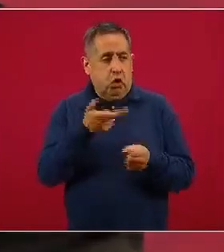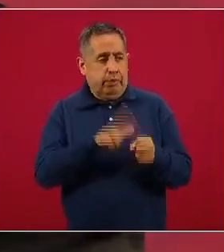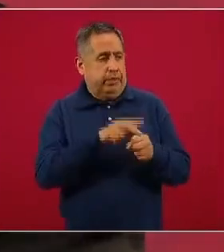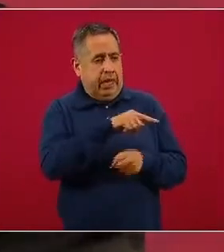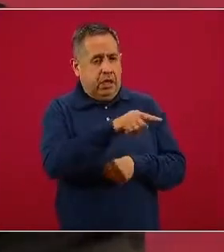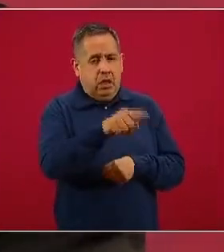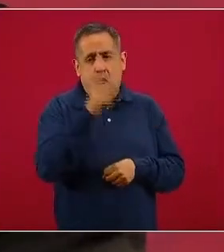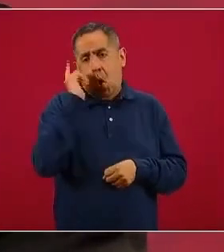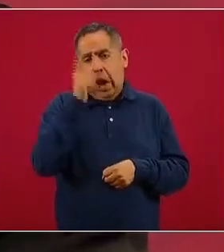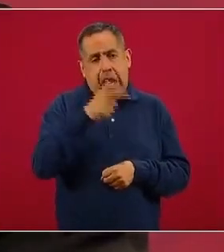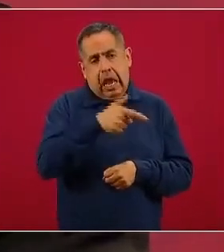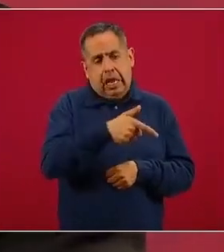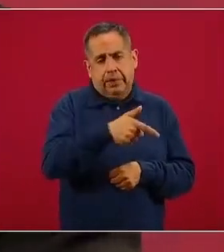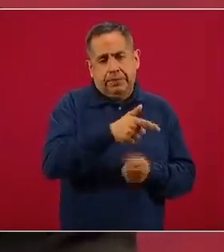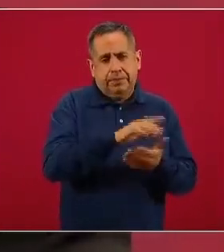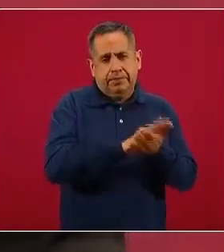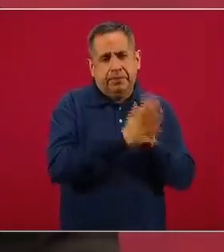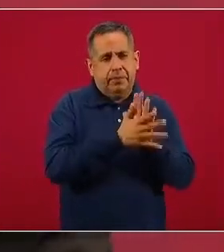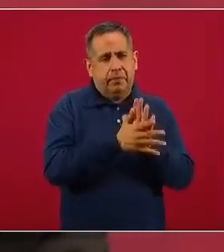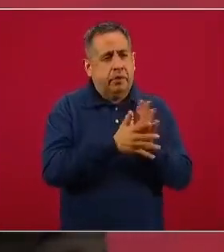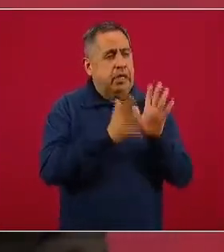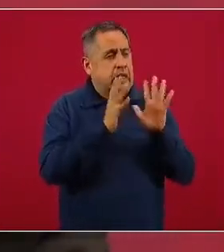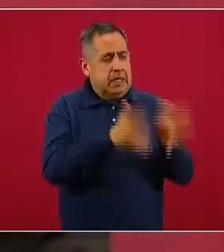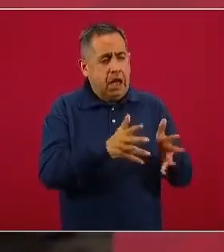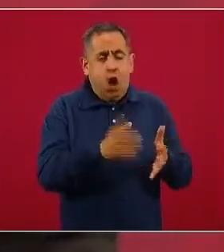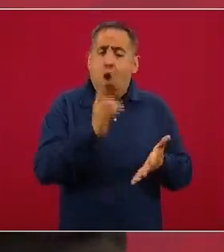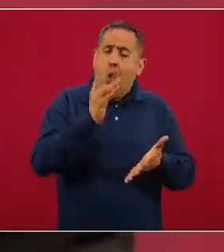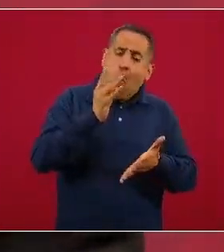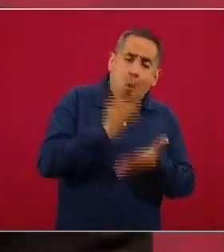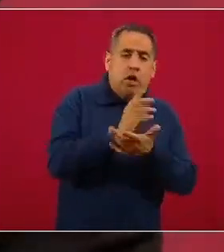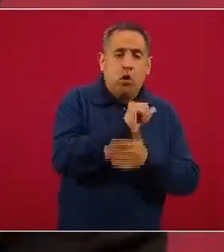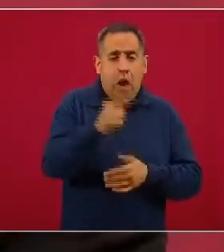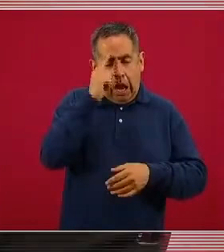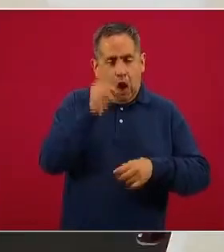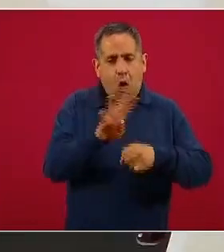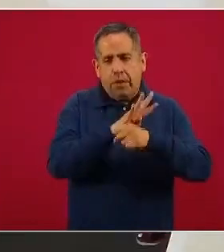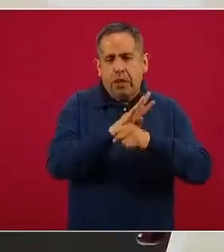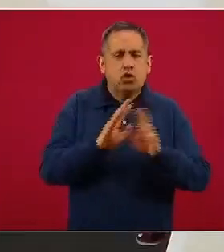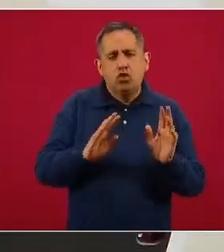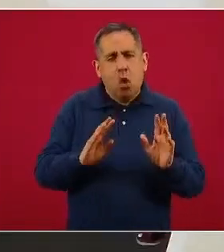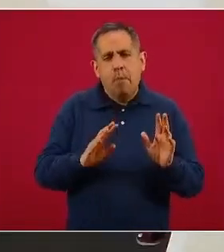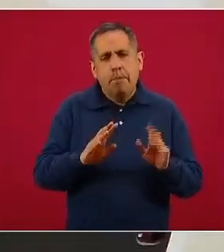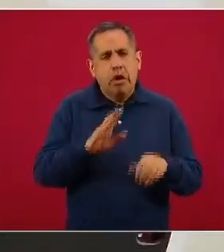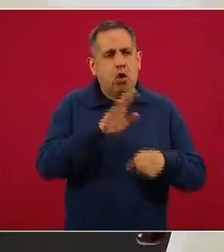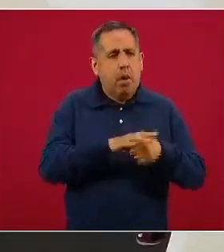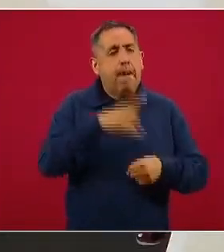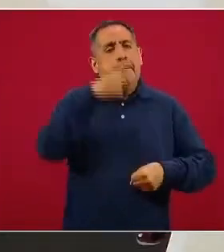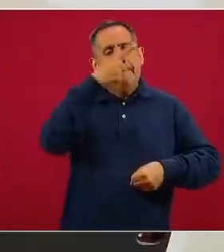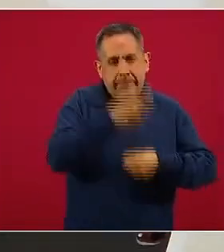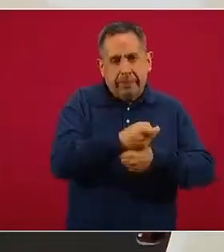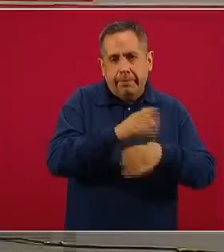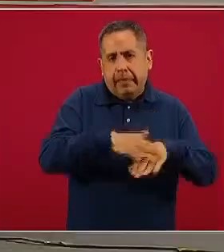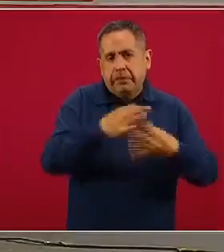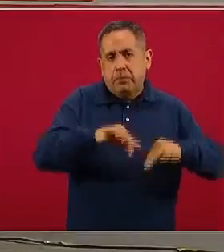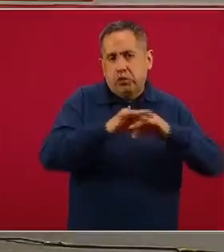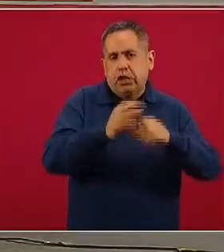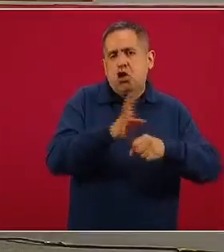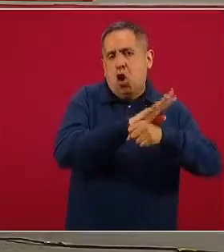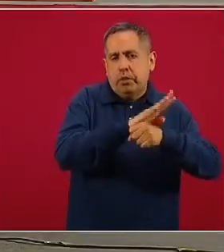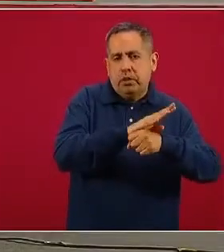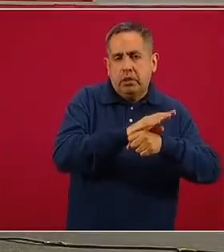se convirtieran, tal vez no exclusivamente COVID, pero sí preferentemente COVID, ¿no? Hay unidades